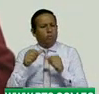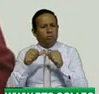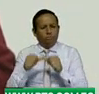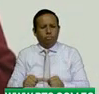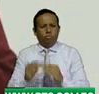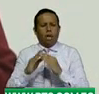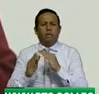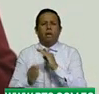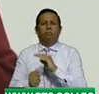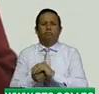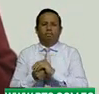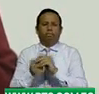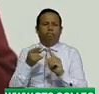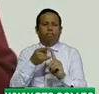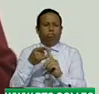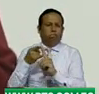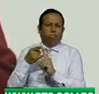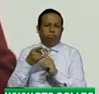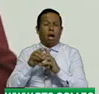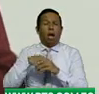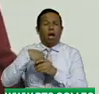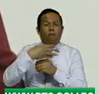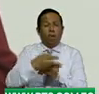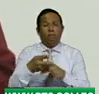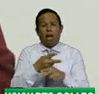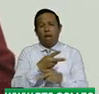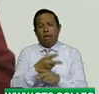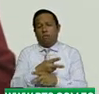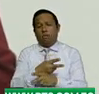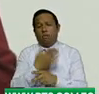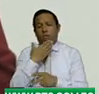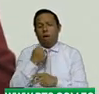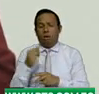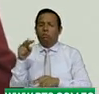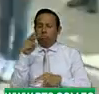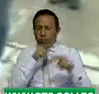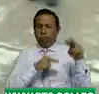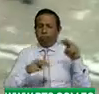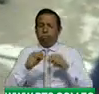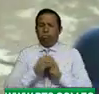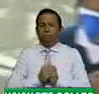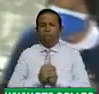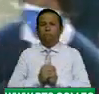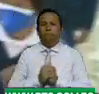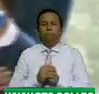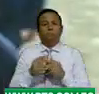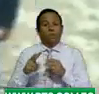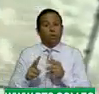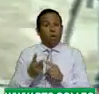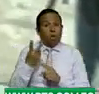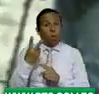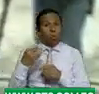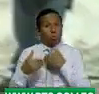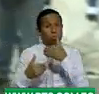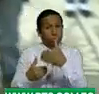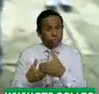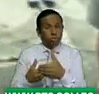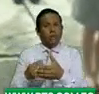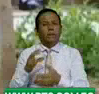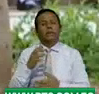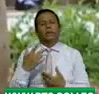parroquias, para poder saber cuáles son aquellas que podrían volver y cuáles no. Con la segunda fase se alcanzará el